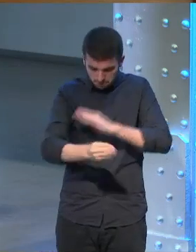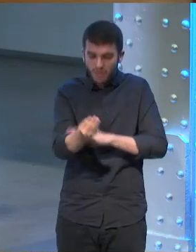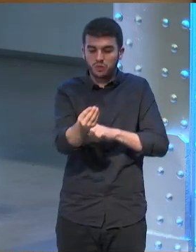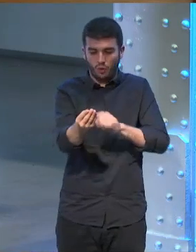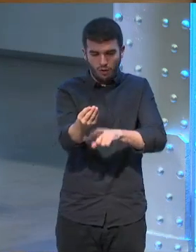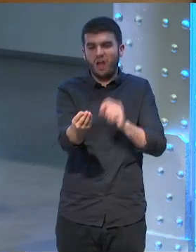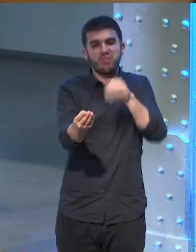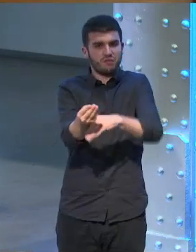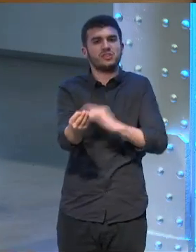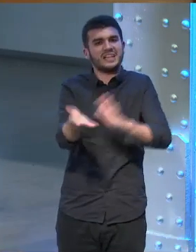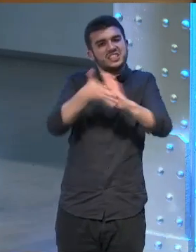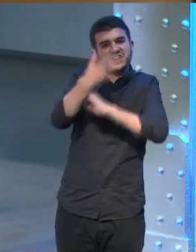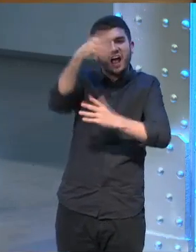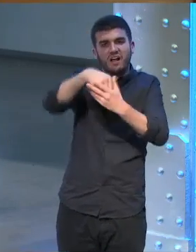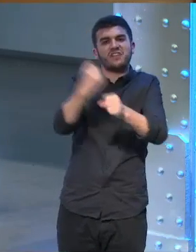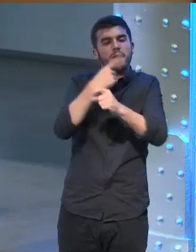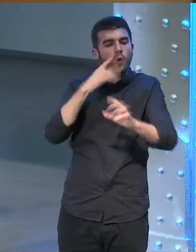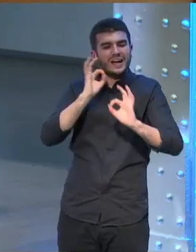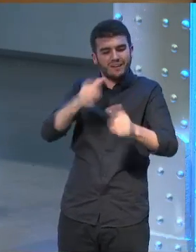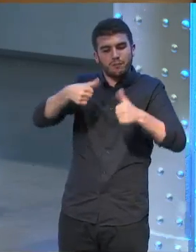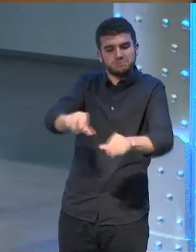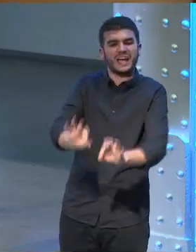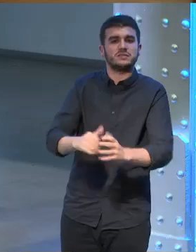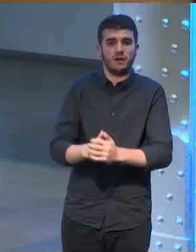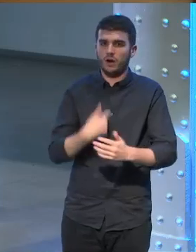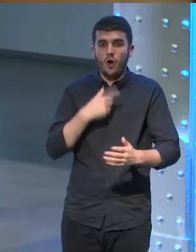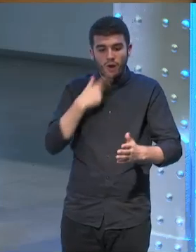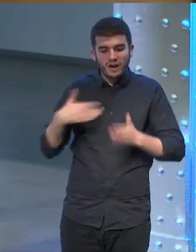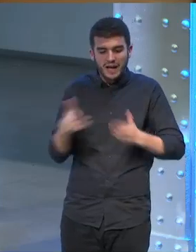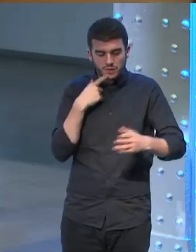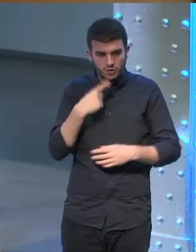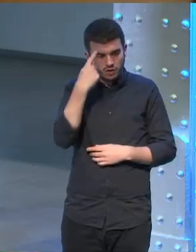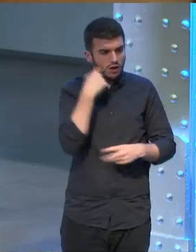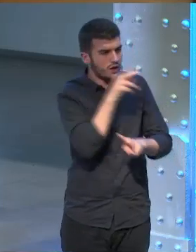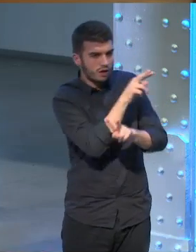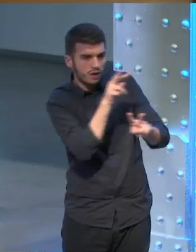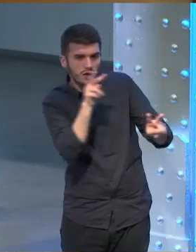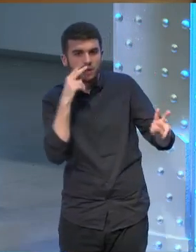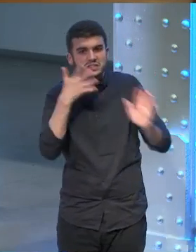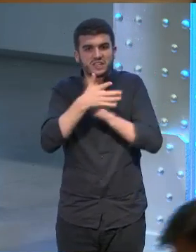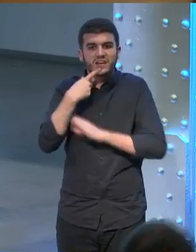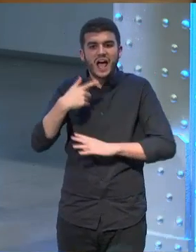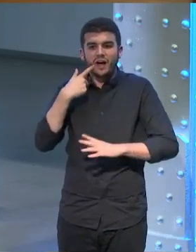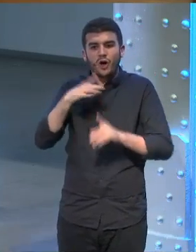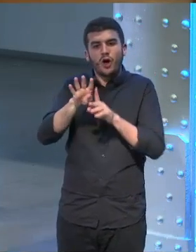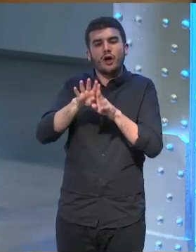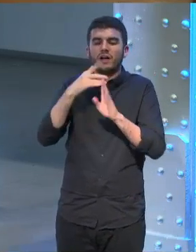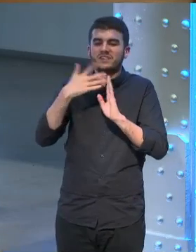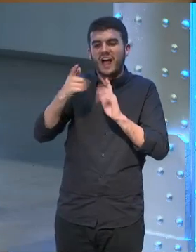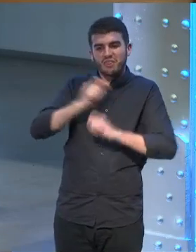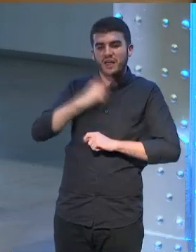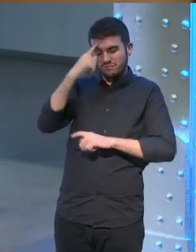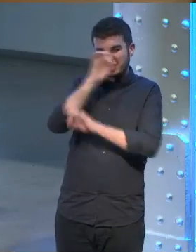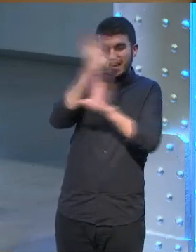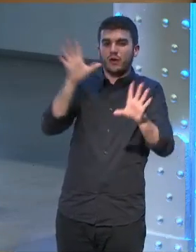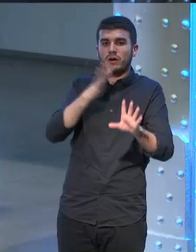descubrir un camino que me ha logrado ir enamorando, pero por el camino. Ha sido un poco el roce, ha hecho el cariño en mí. Y bueno, eso quería